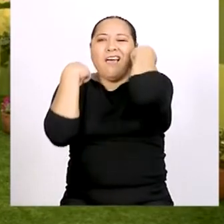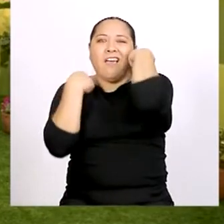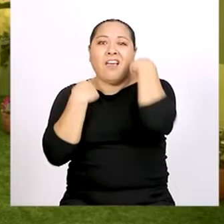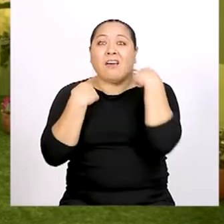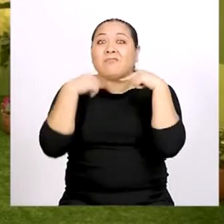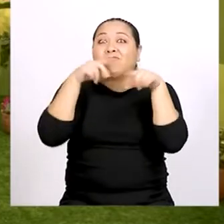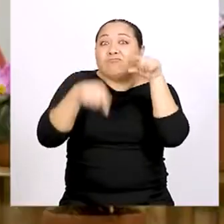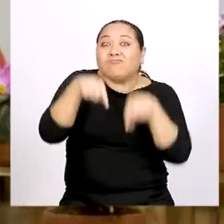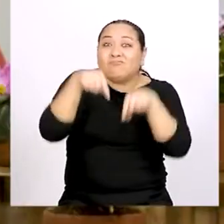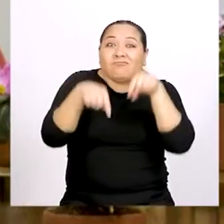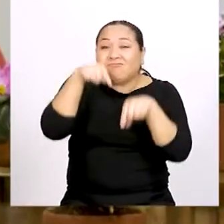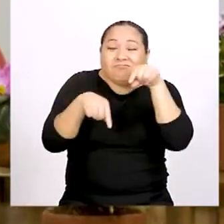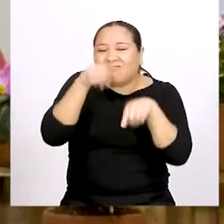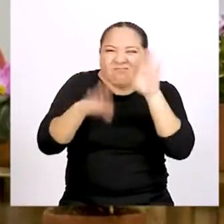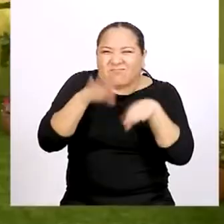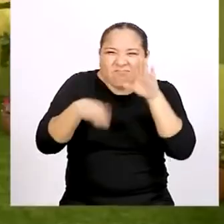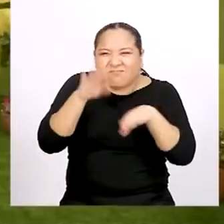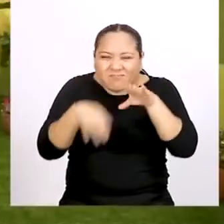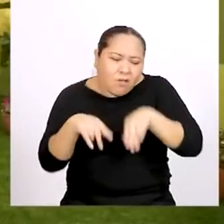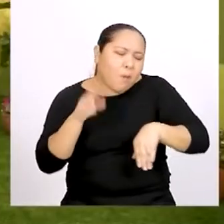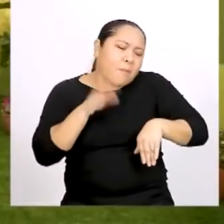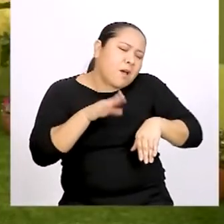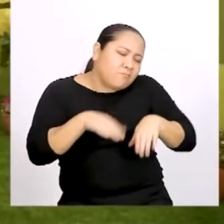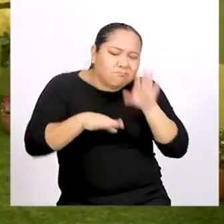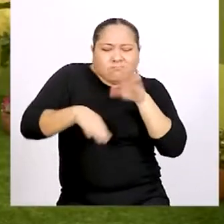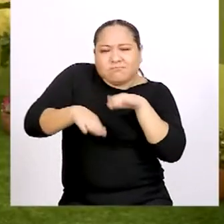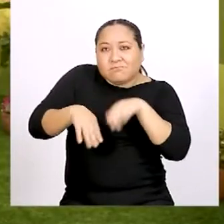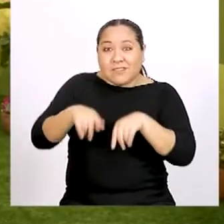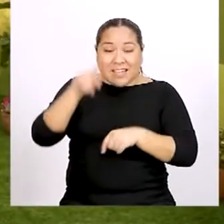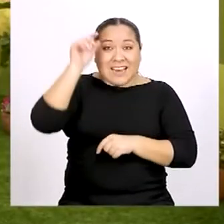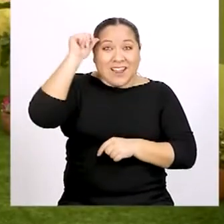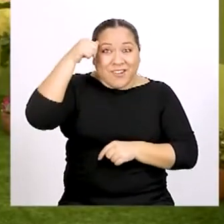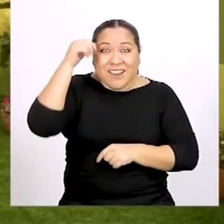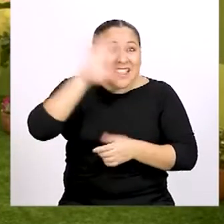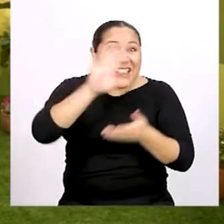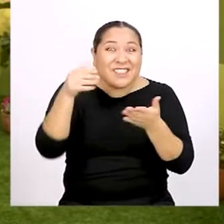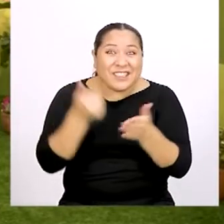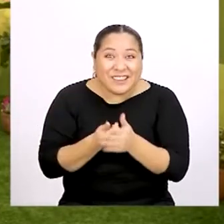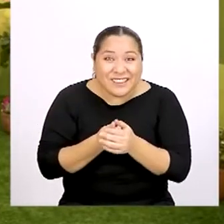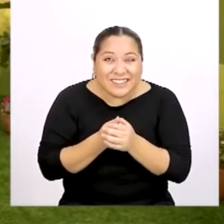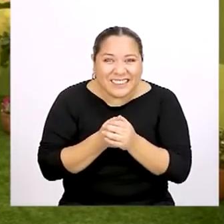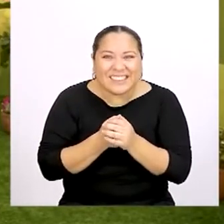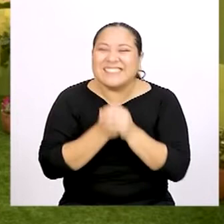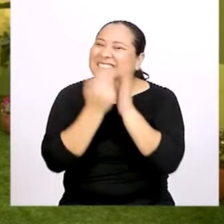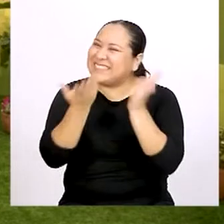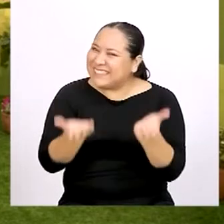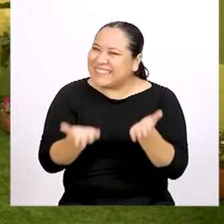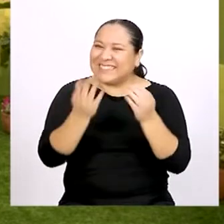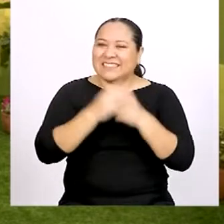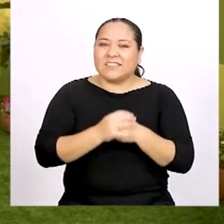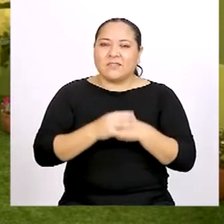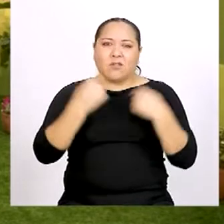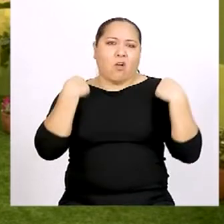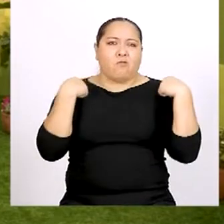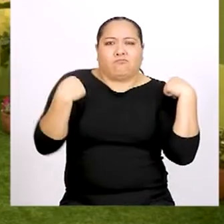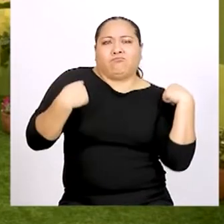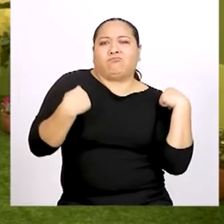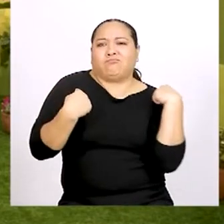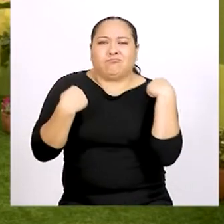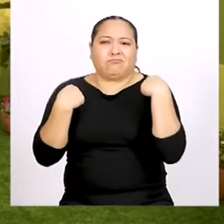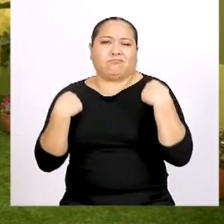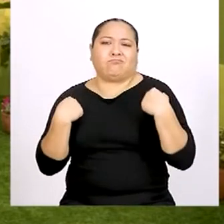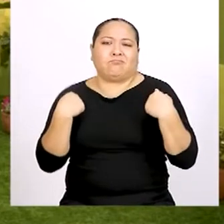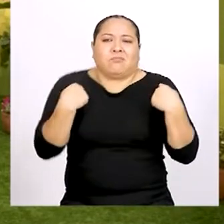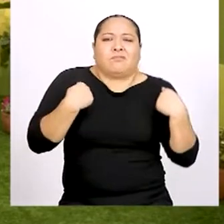frente, sacude los pies, pim, pom, pim, pom, pim. ¿Se acuerdan de todo? Pim, pom, pim, pom, pim. ¡Sí! Agita